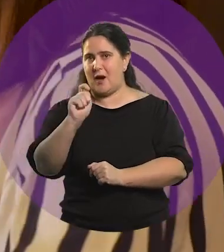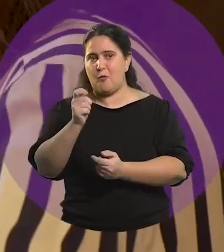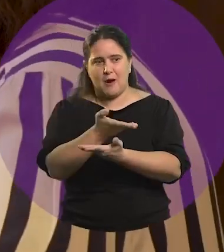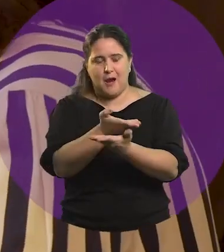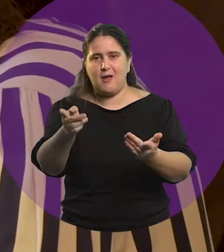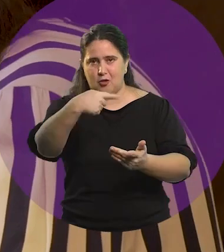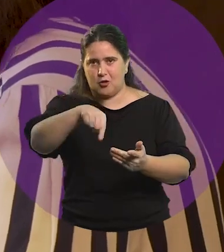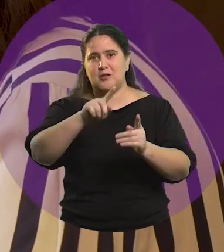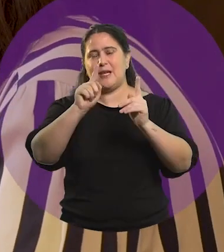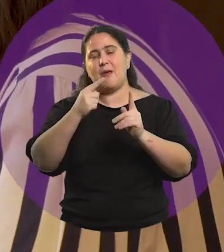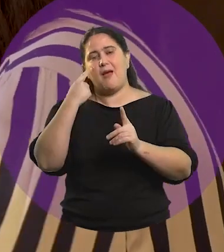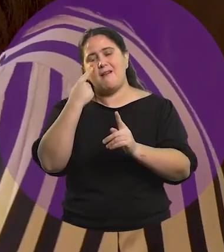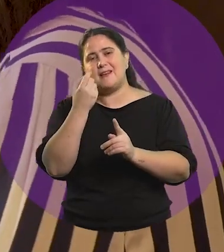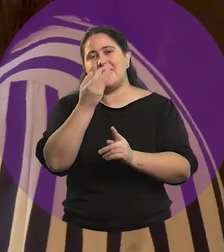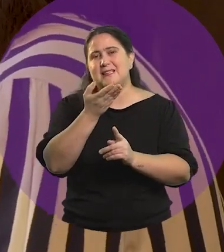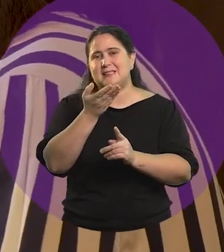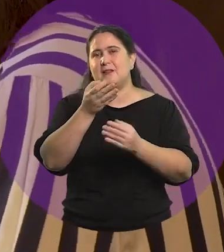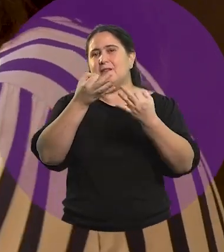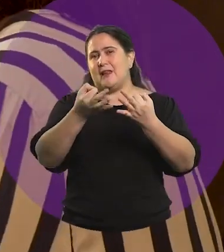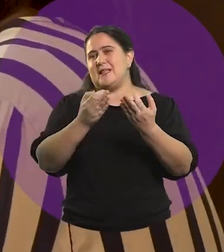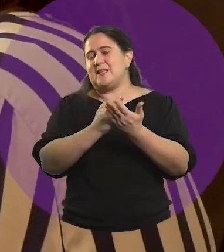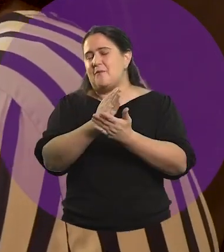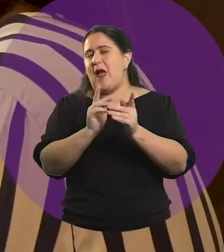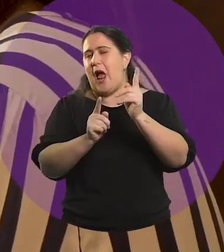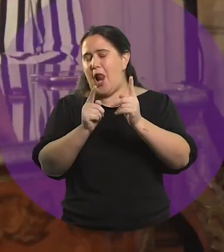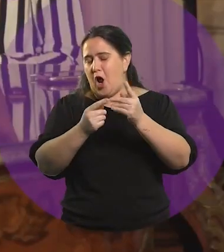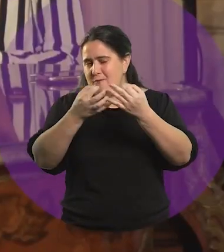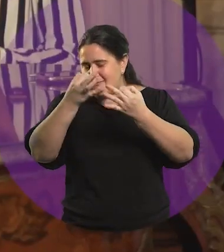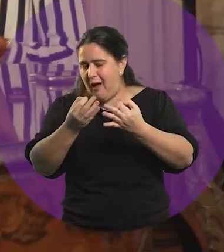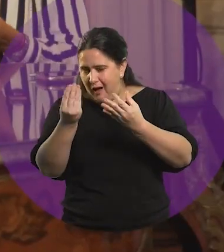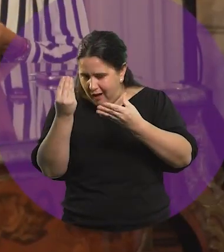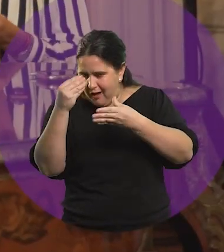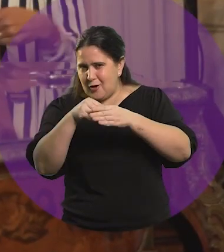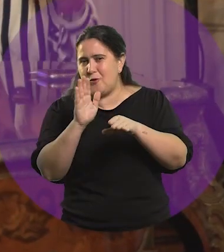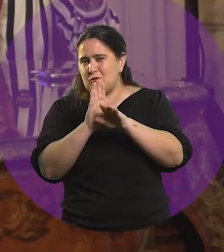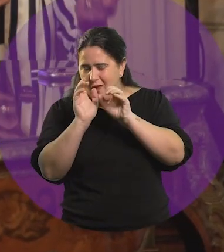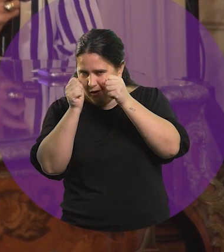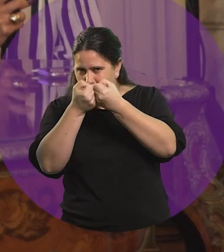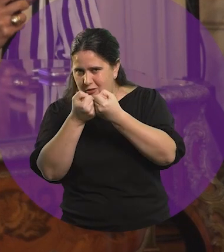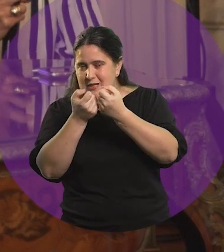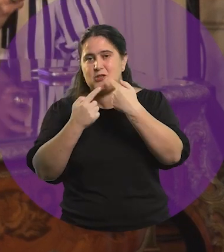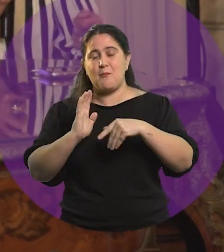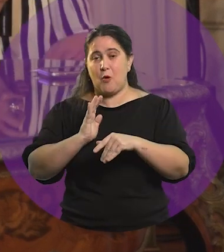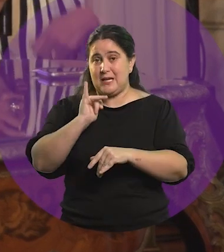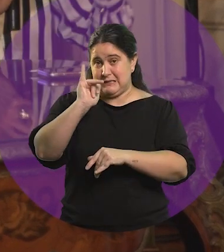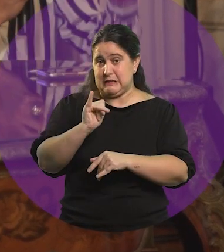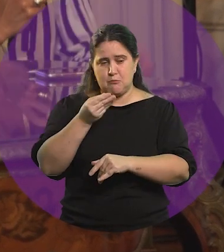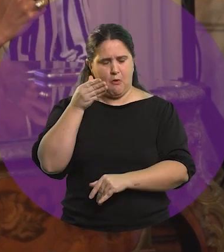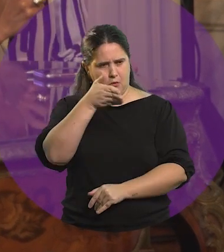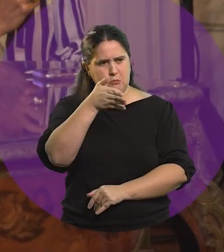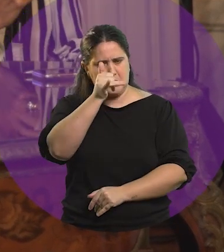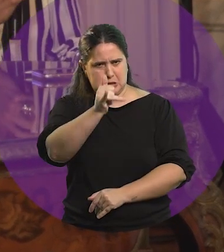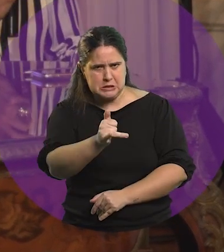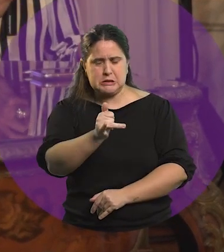también una vueltita más y decir que las medias siempre esconden especificidades. Entonces, de las mujeres que sí estamos conectadas, que